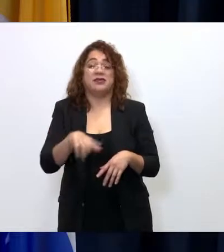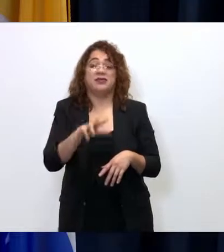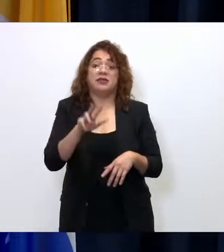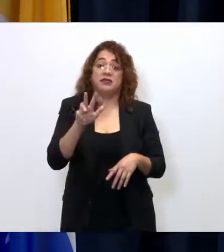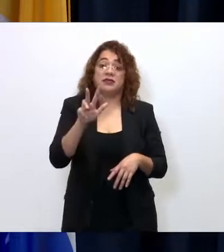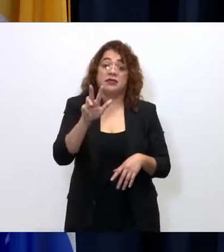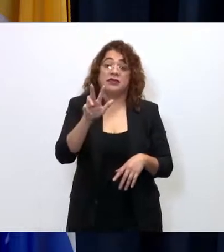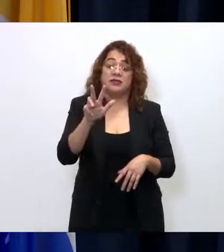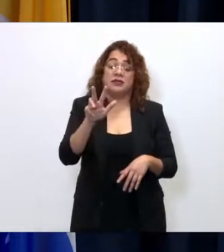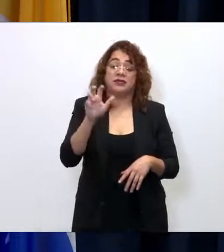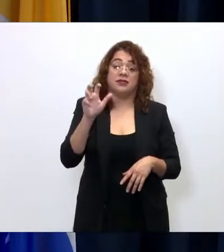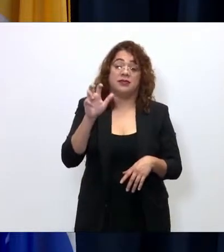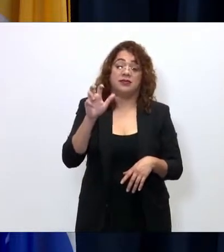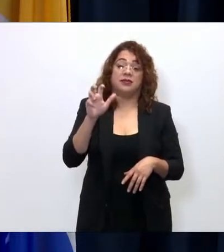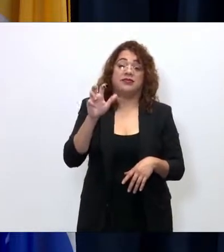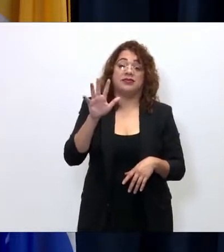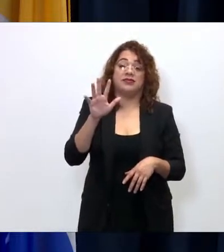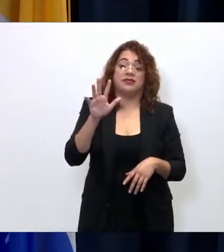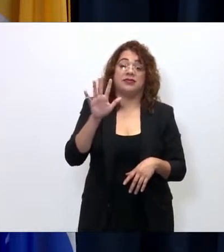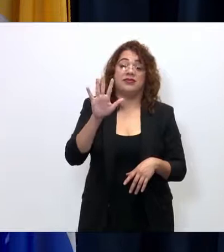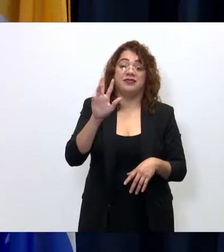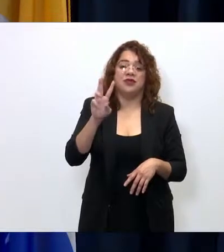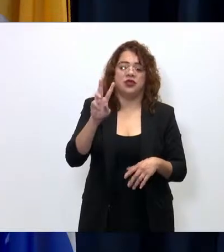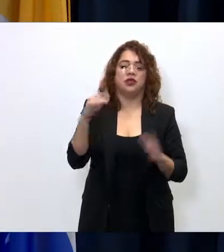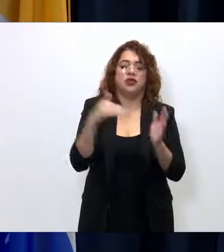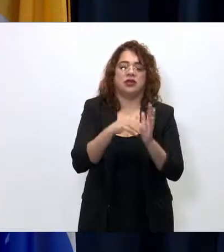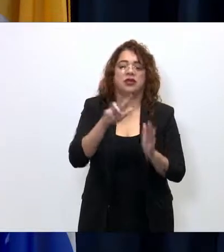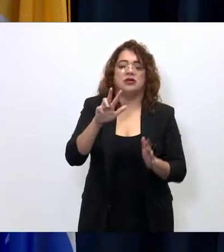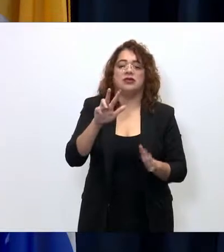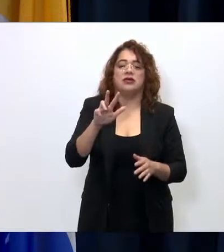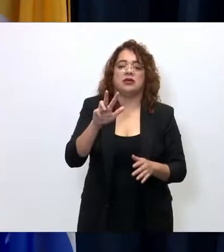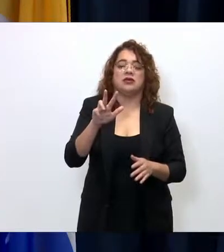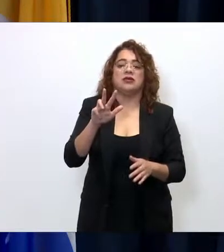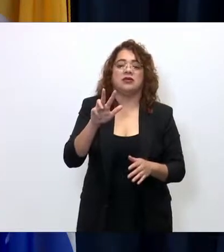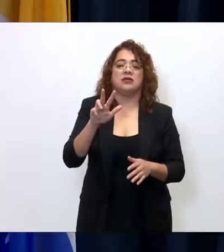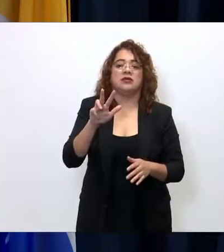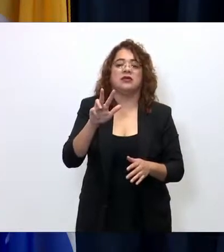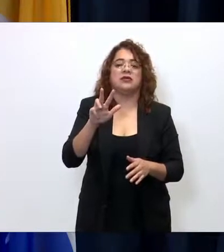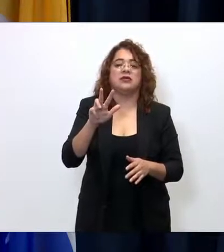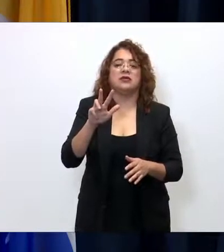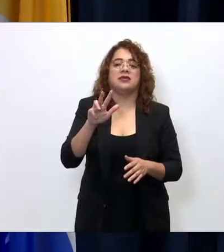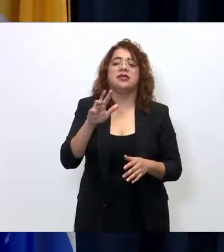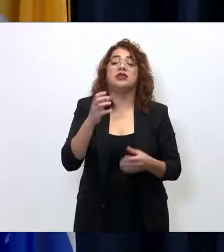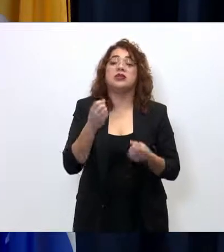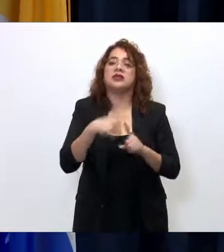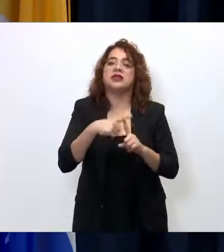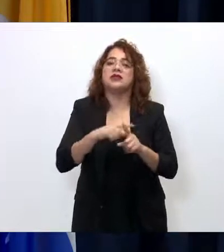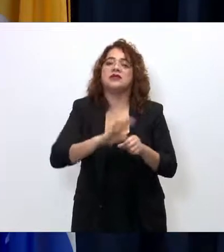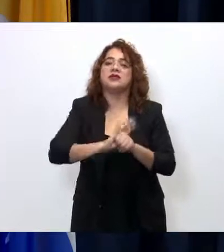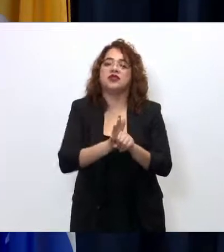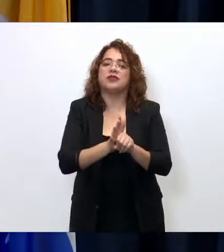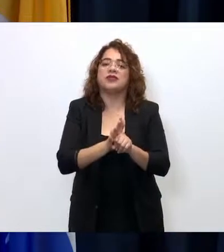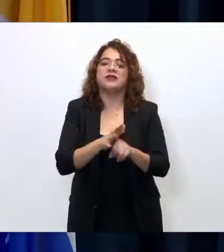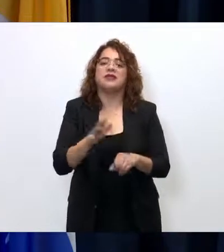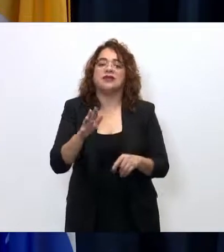52,398 residentes de Long Beach han dado positivo por COVID-19 y trágicamente hemos perdido un total